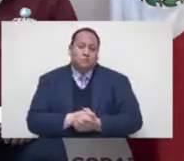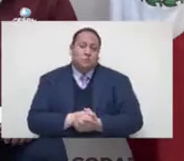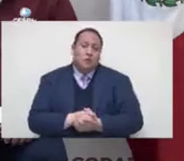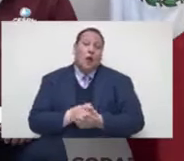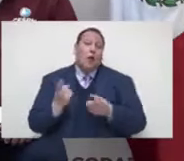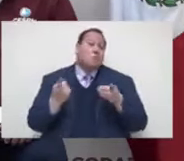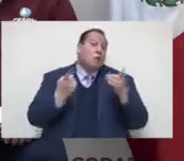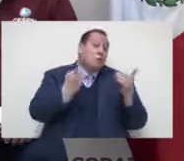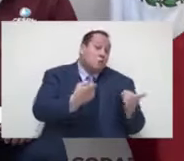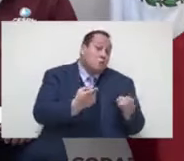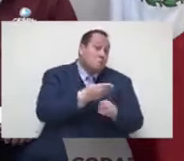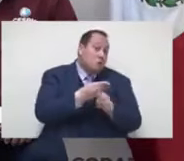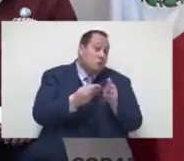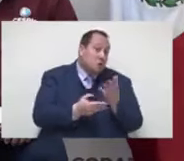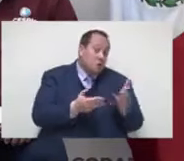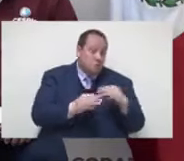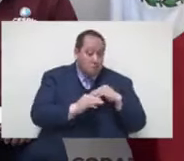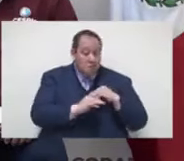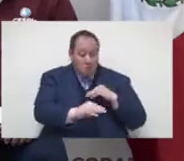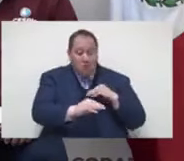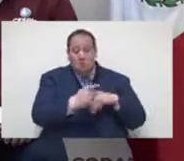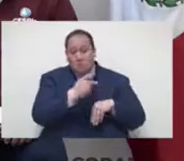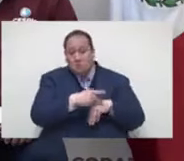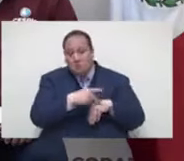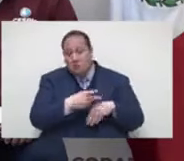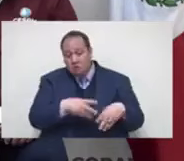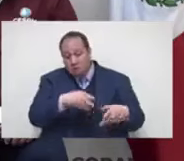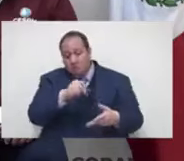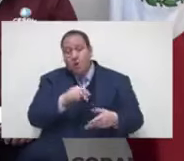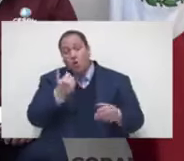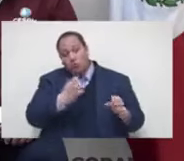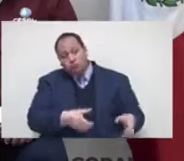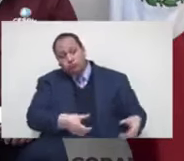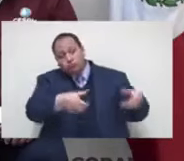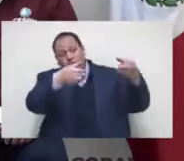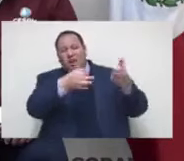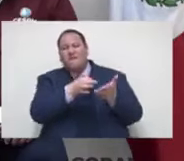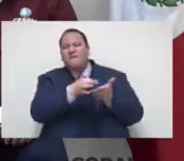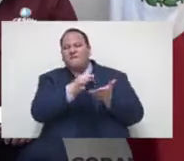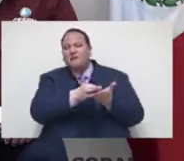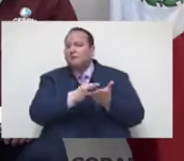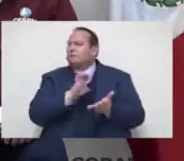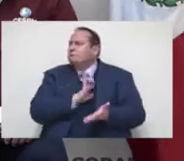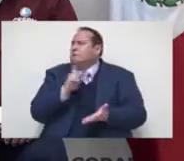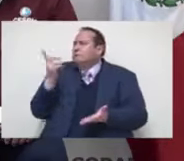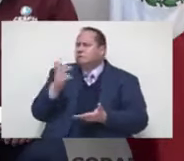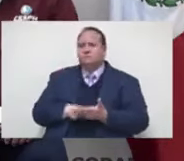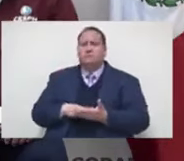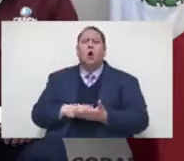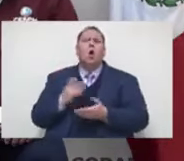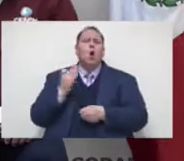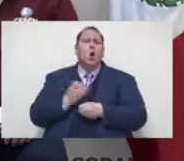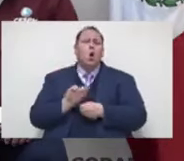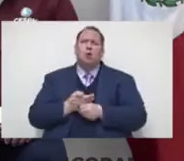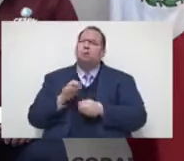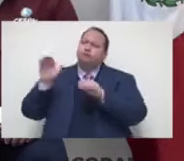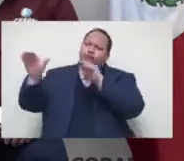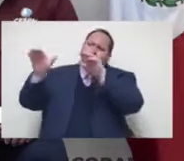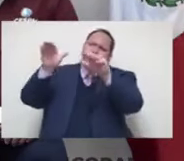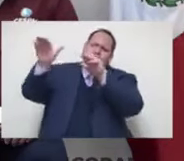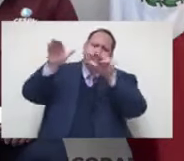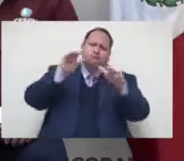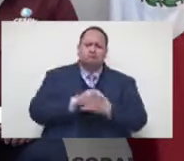la donación de la cimentación, otros en la estructura por la especialidad. Entonces estamos terminando de armar ya los paquetes para que